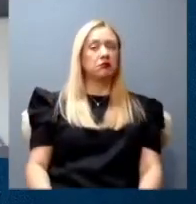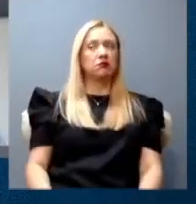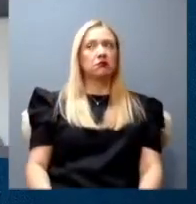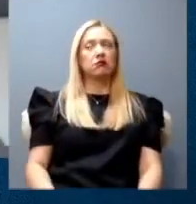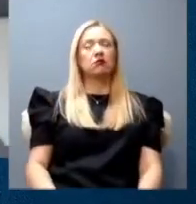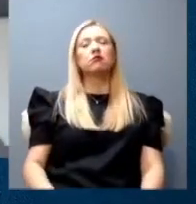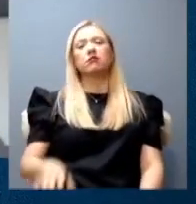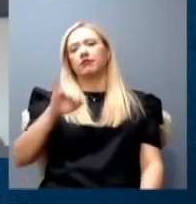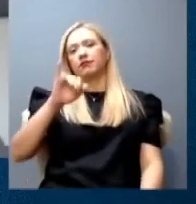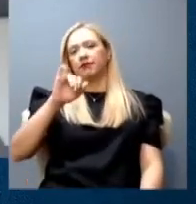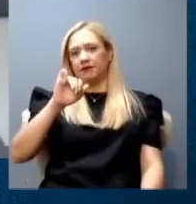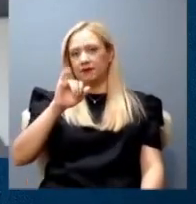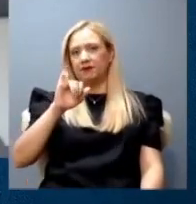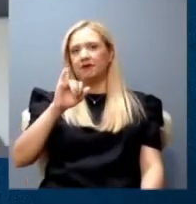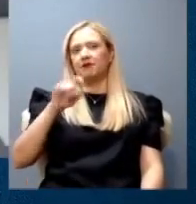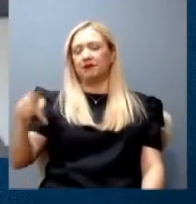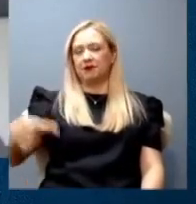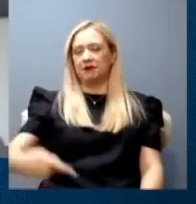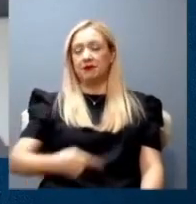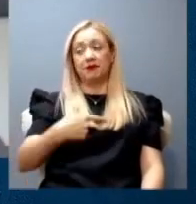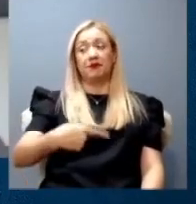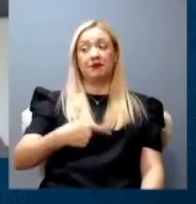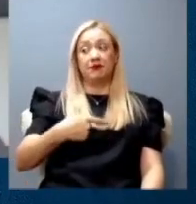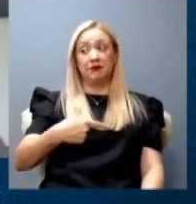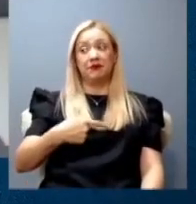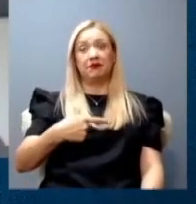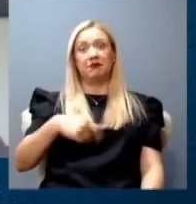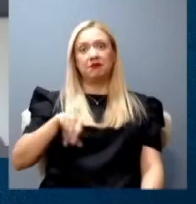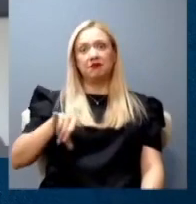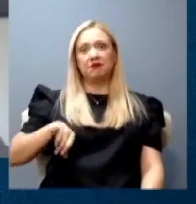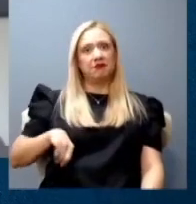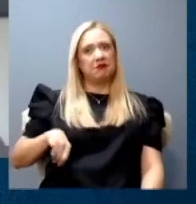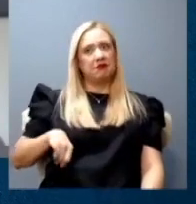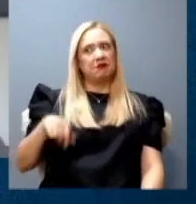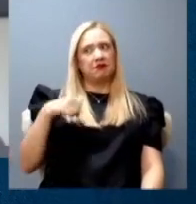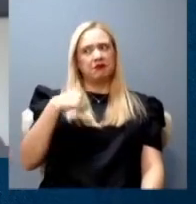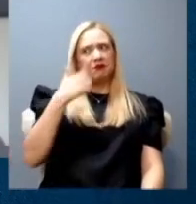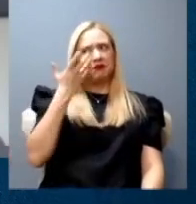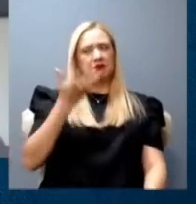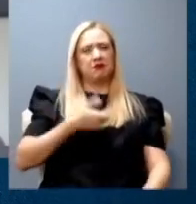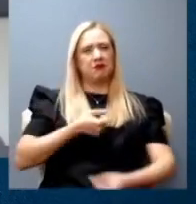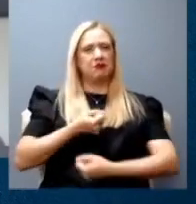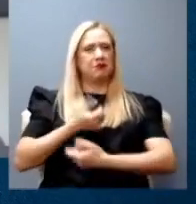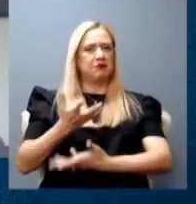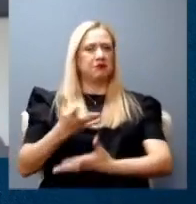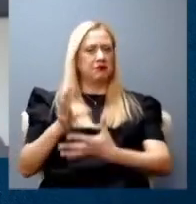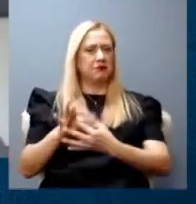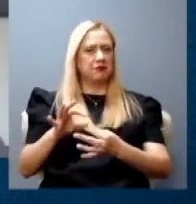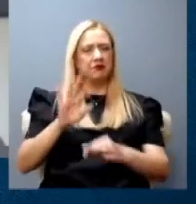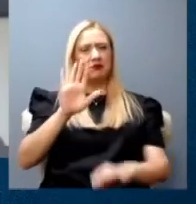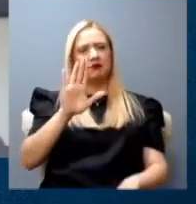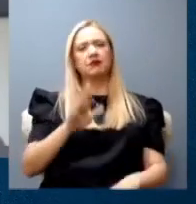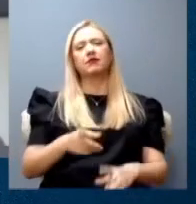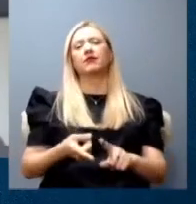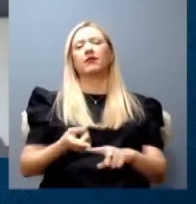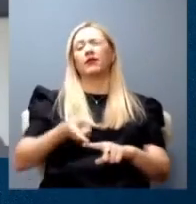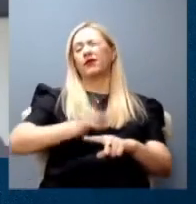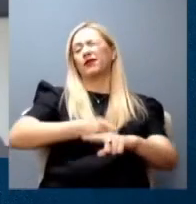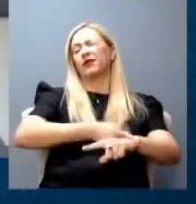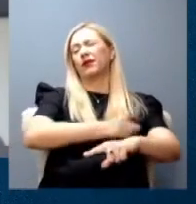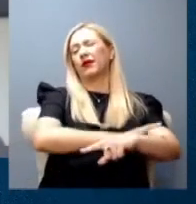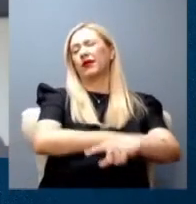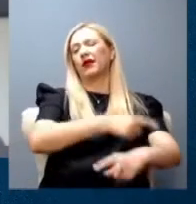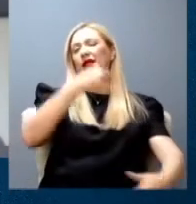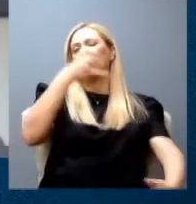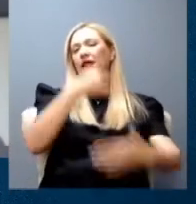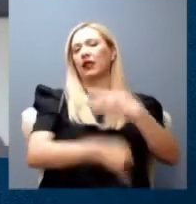es una pregunta muy interesante porque, como decía Andrés, si nos vamos un poco a los orígenes del concepto, pues nos